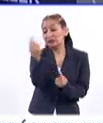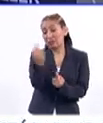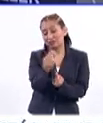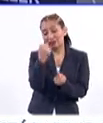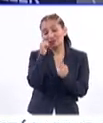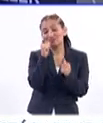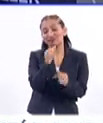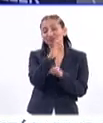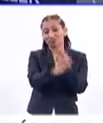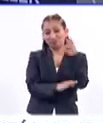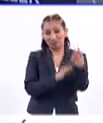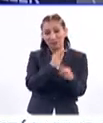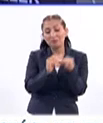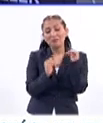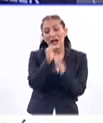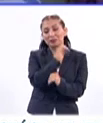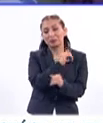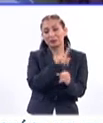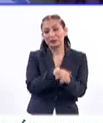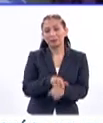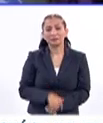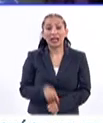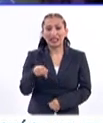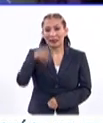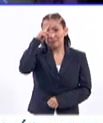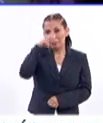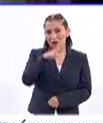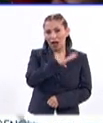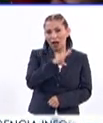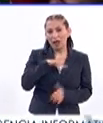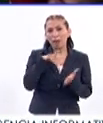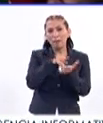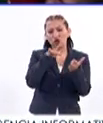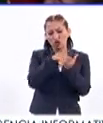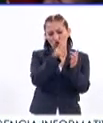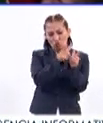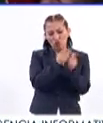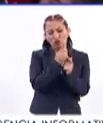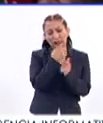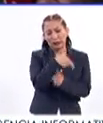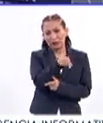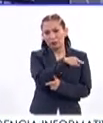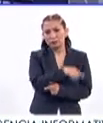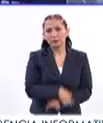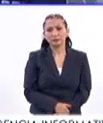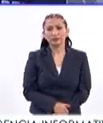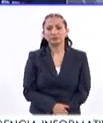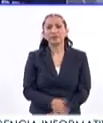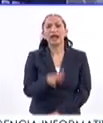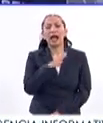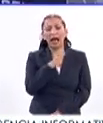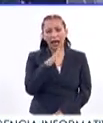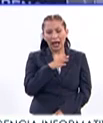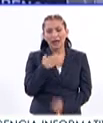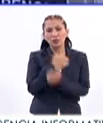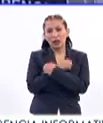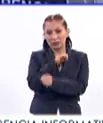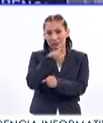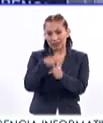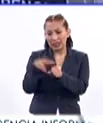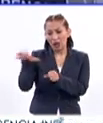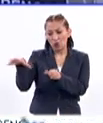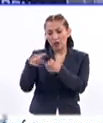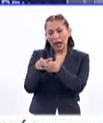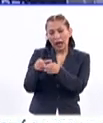requieren de esta atención específica. En México existe el apoyo a este grupo de niños. Existe dentro de educación